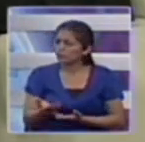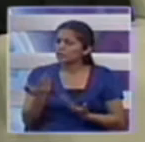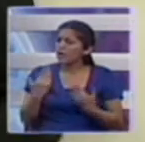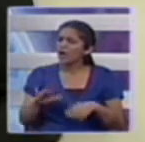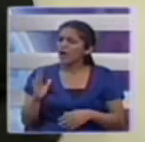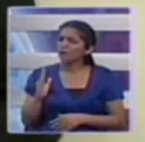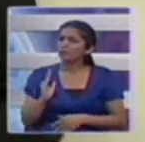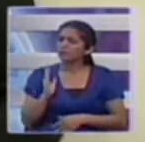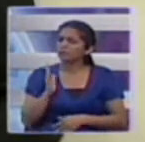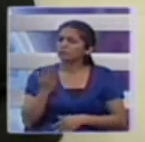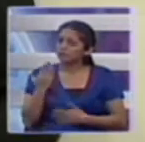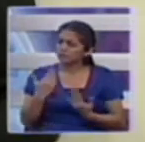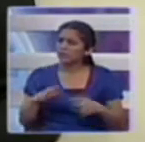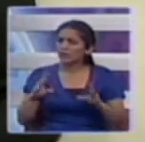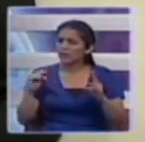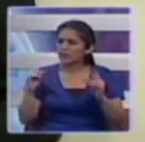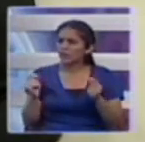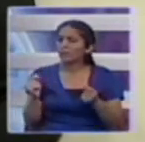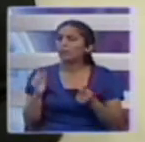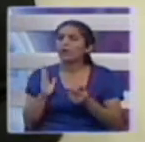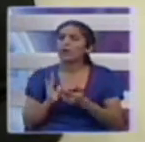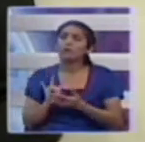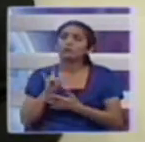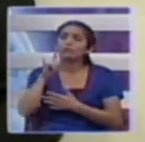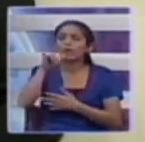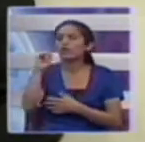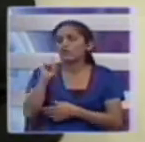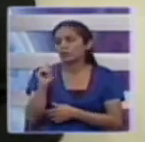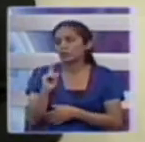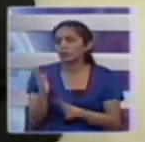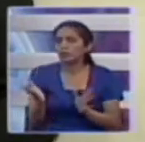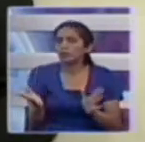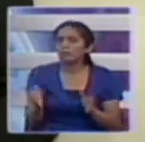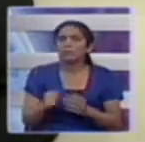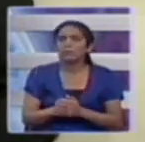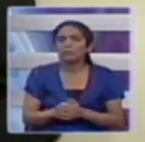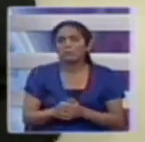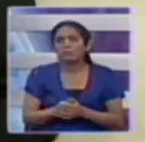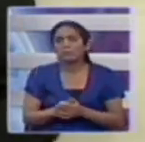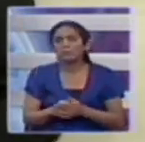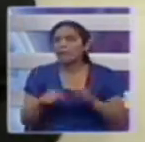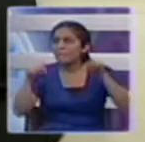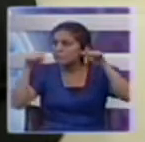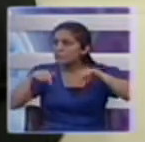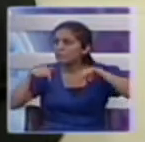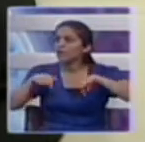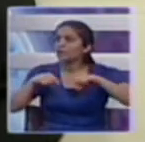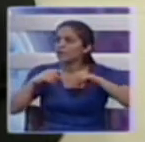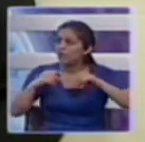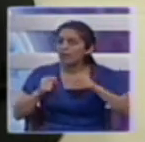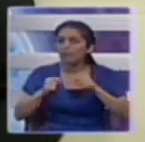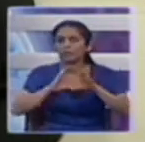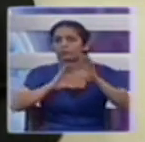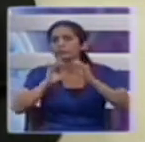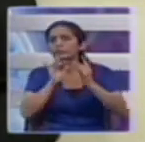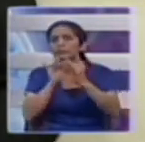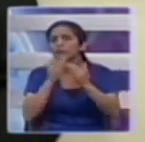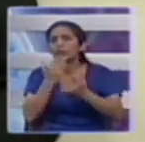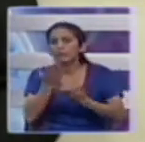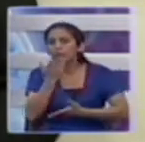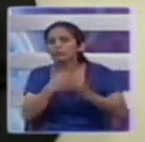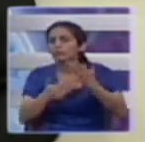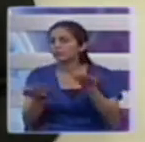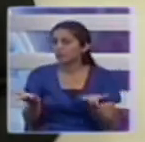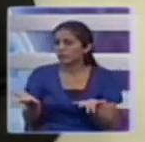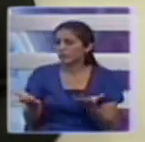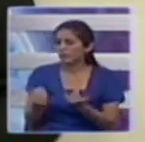el fiscal es viajar. No sé cuán eficiente y necesario es que el alcalde haga más, parece, digamos, un acto